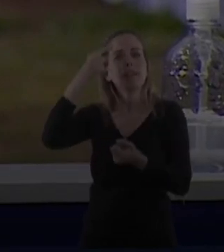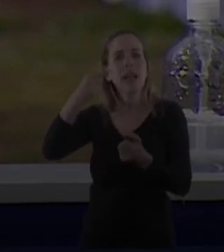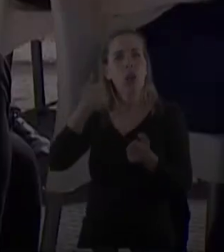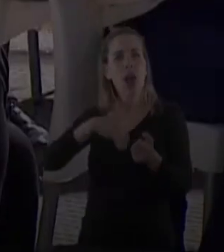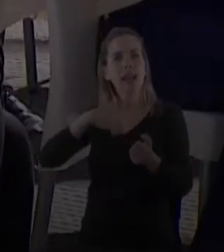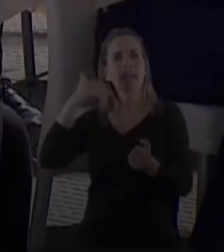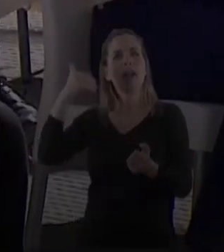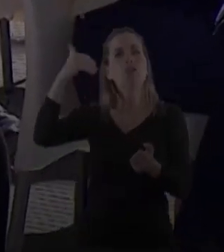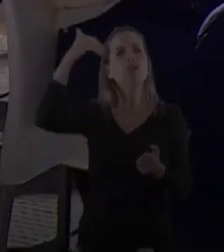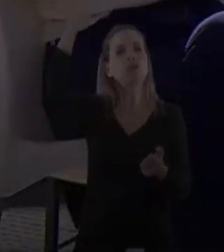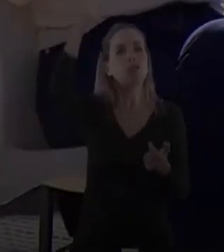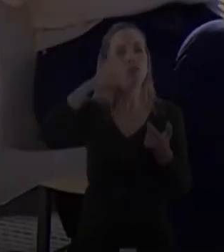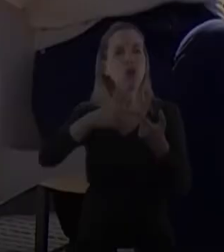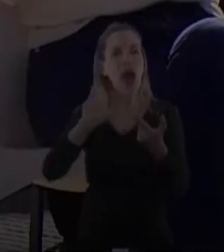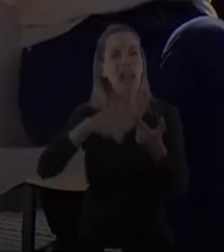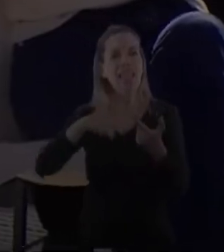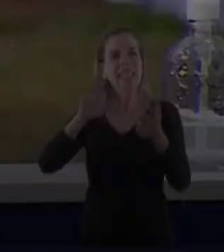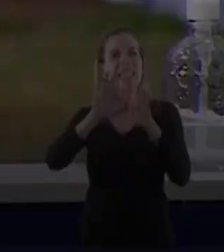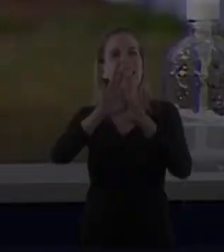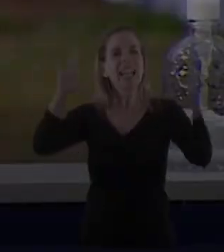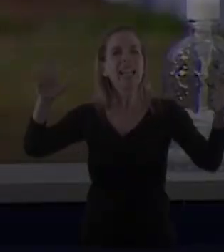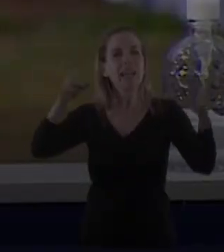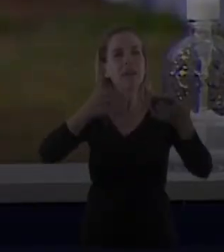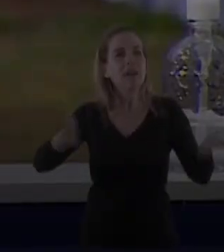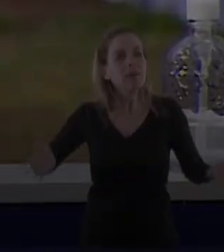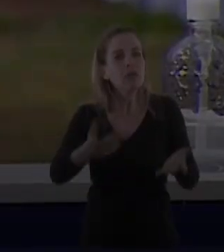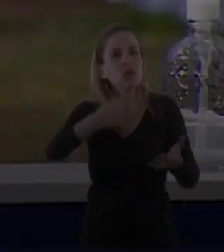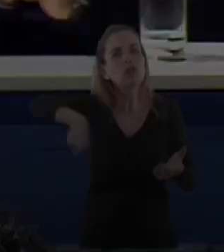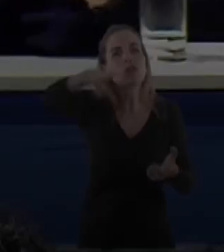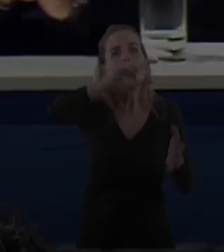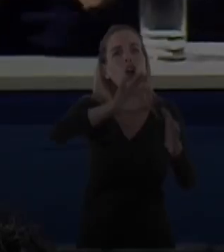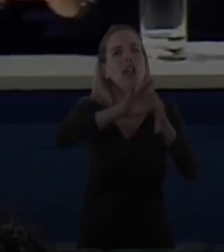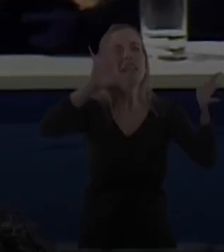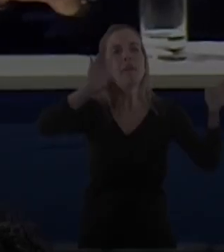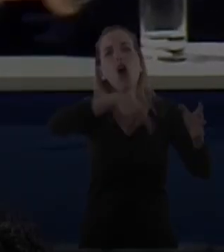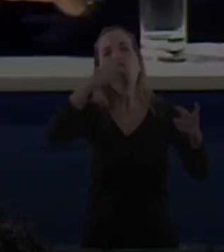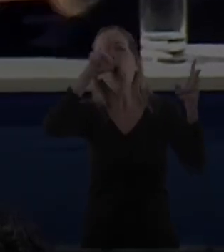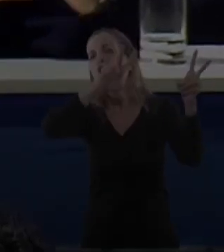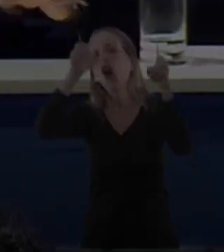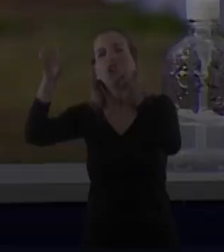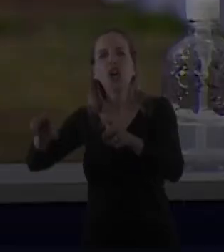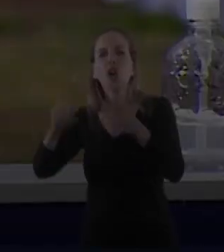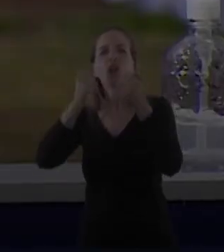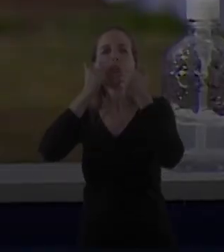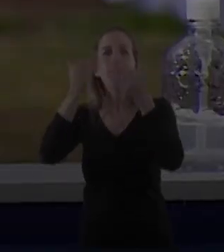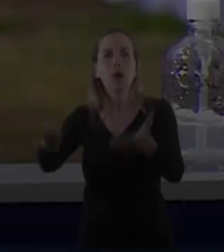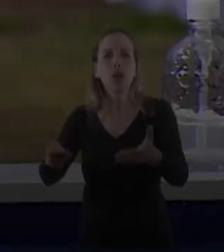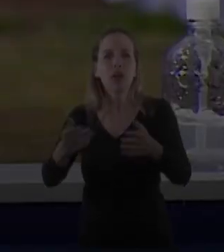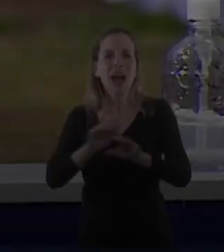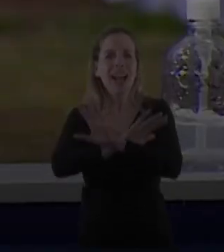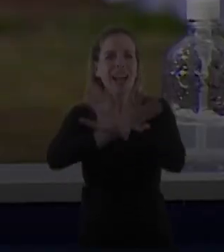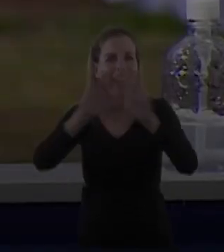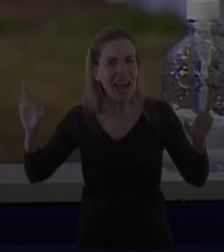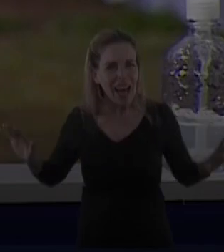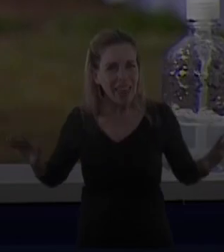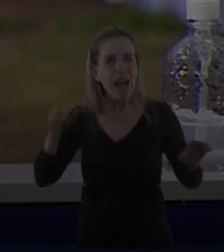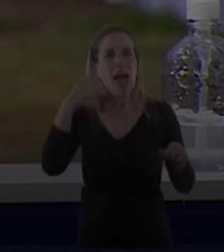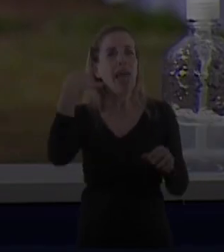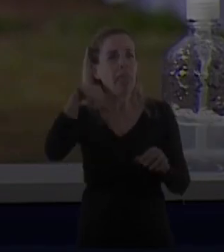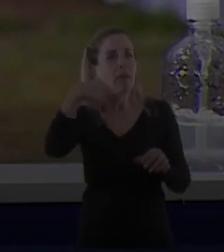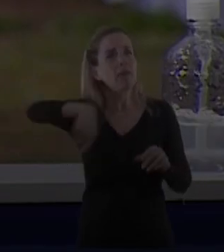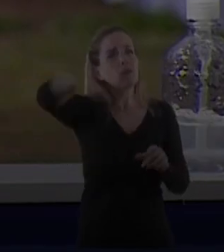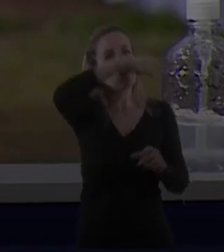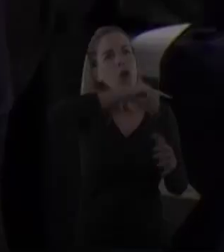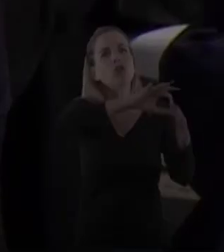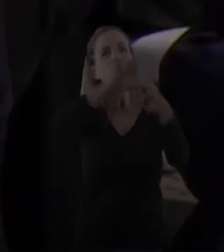que Argentina sea libre, seamos libres, lo demás no importa nada y estemos unidos